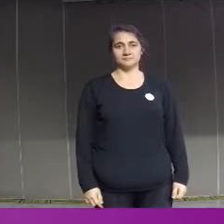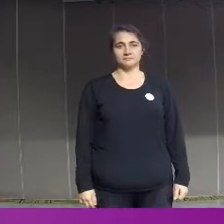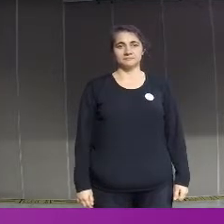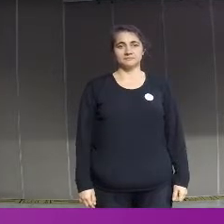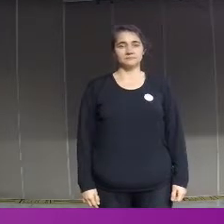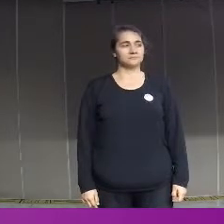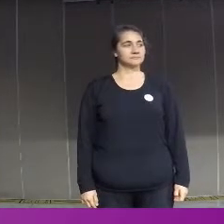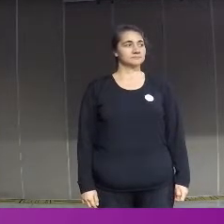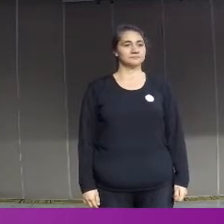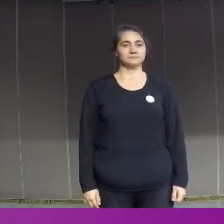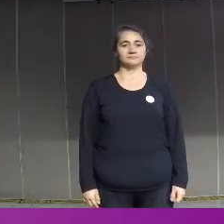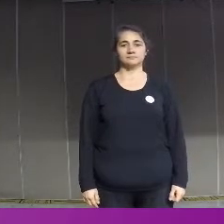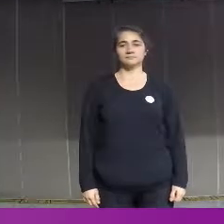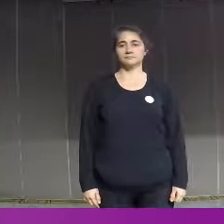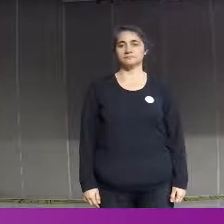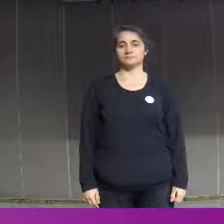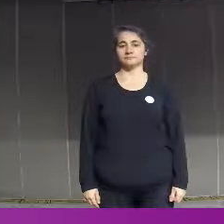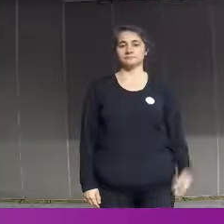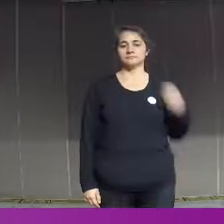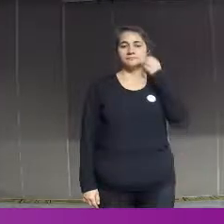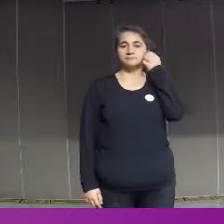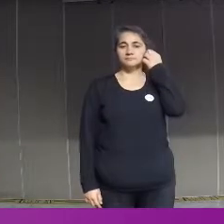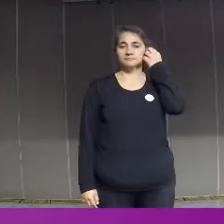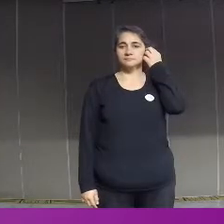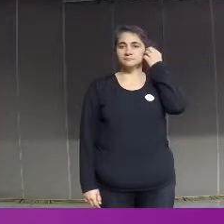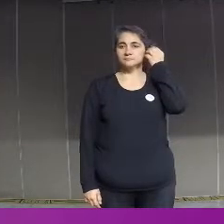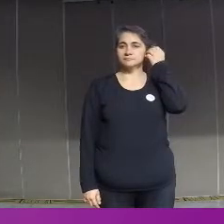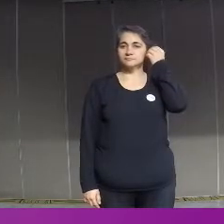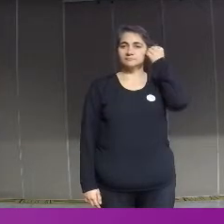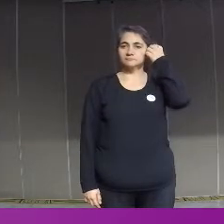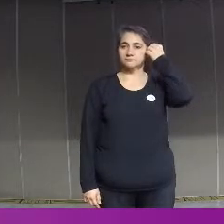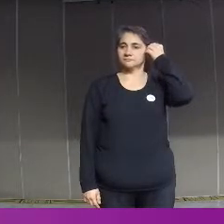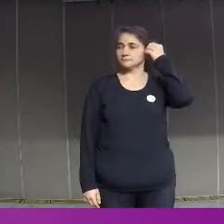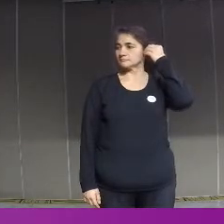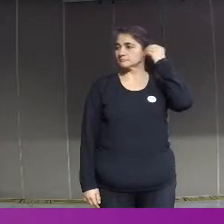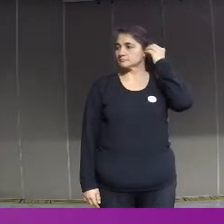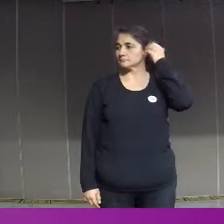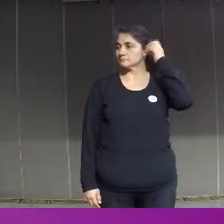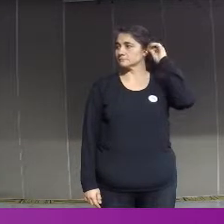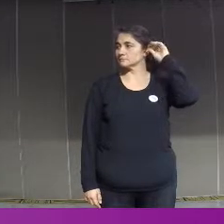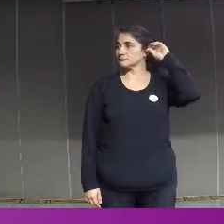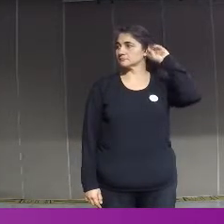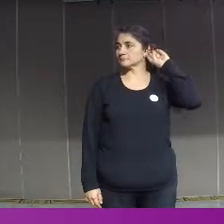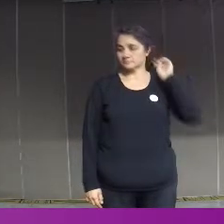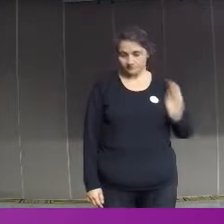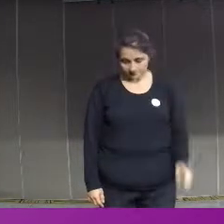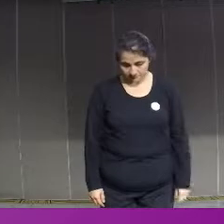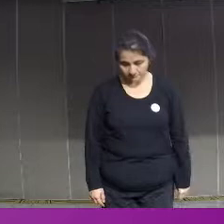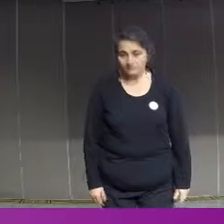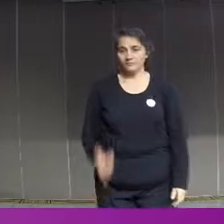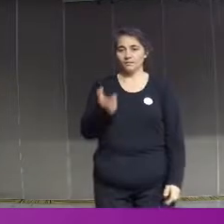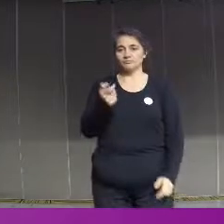Espera, Vero, que para mostrarles, si querés, me está cambiando el pasado. ¿Sigo? Sí, ¿con ese podés?